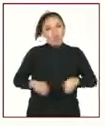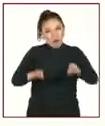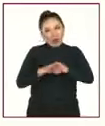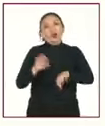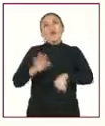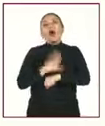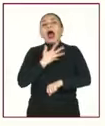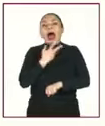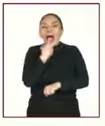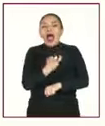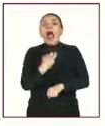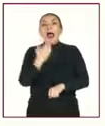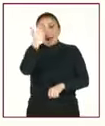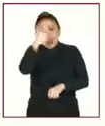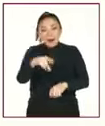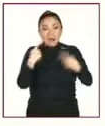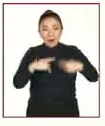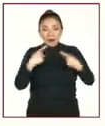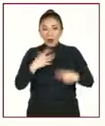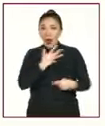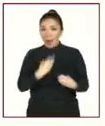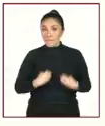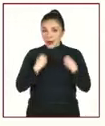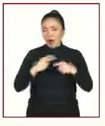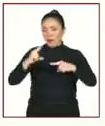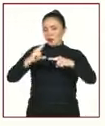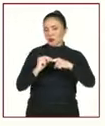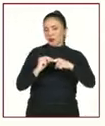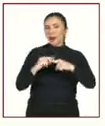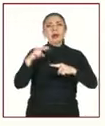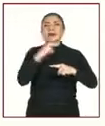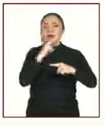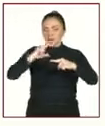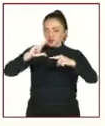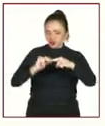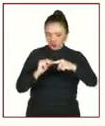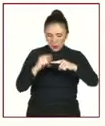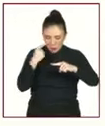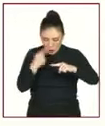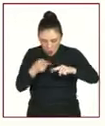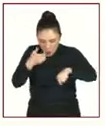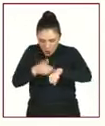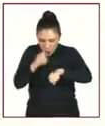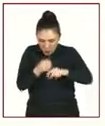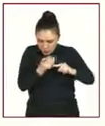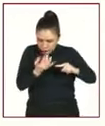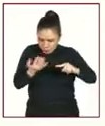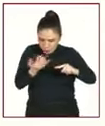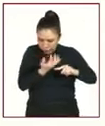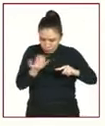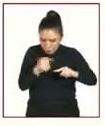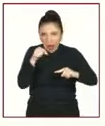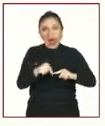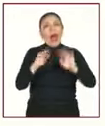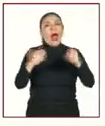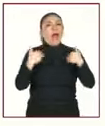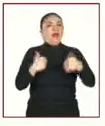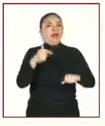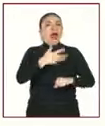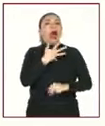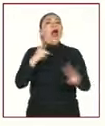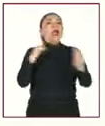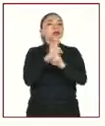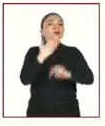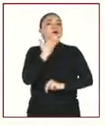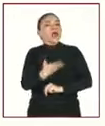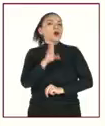signos vitales. Eso es muy rápido, lo podemos valorar poniéndole el oxímetro en el dedo y nos da valores